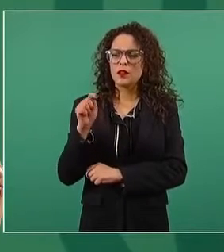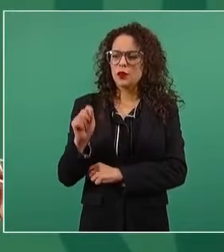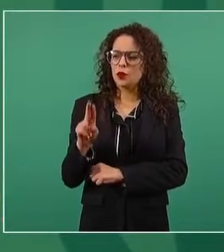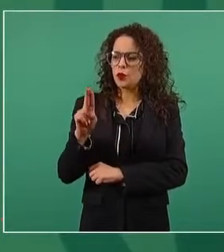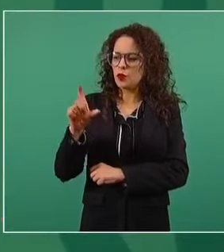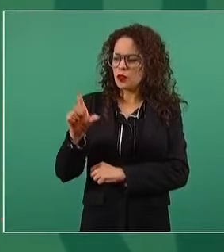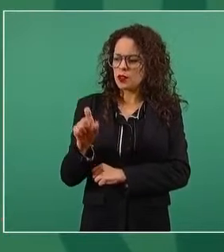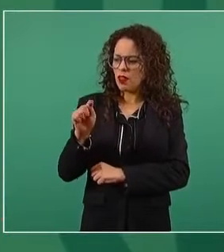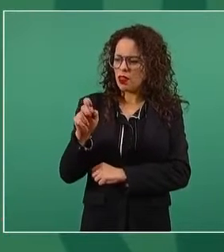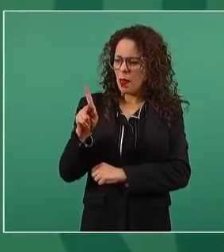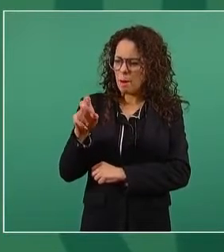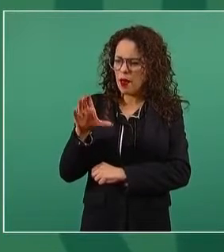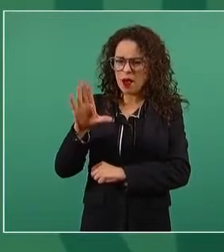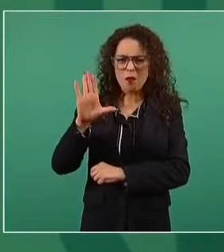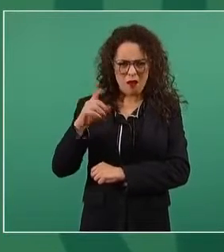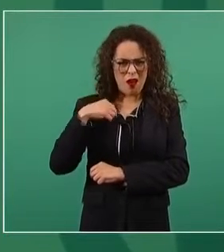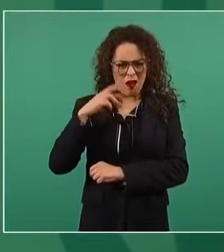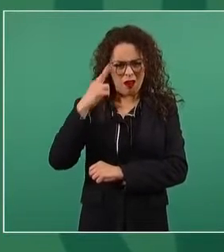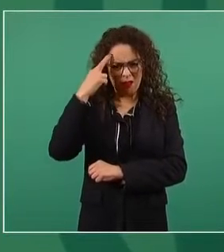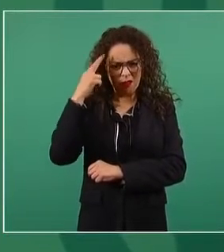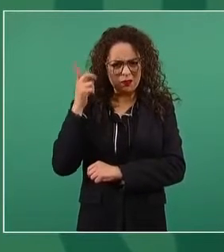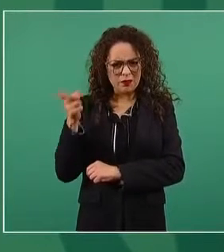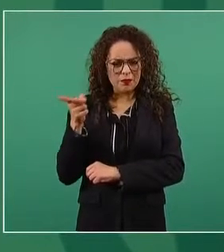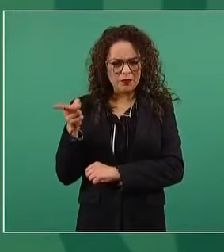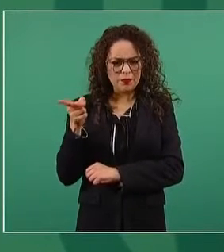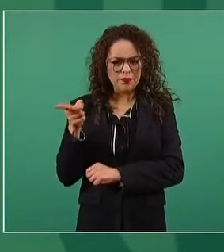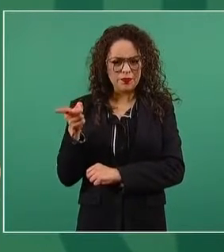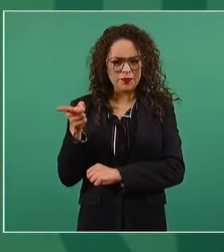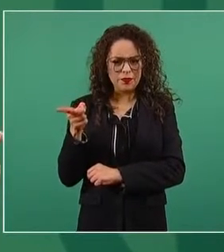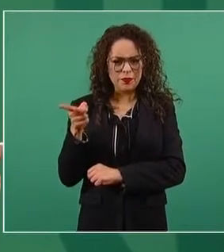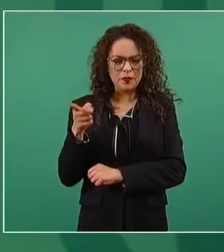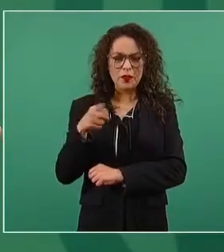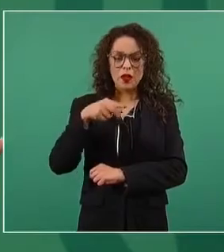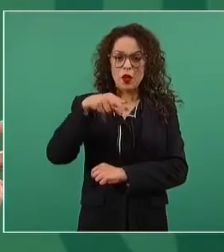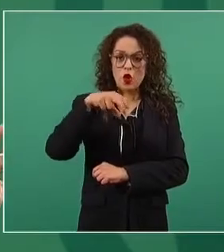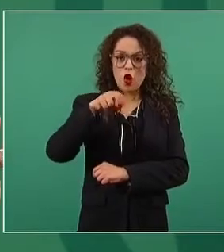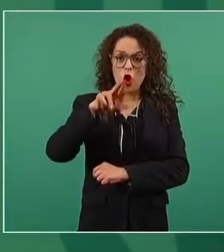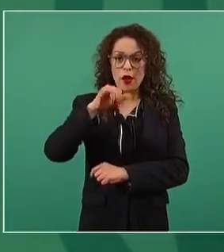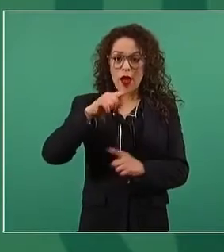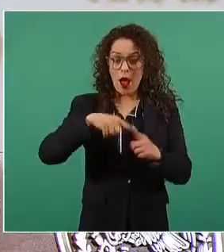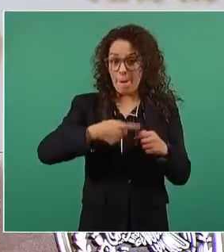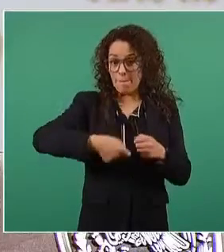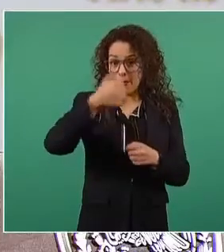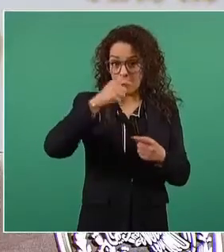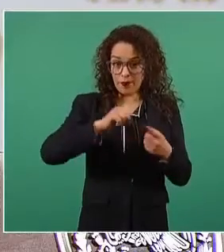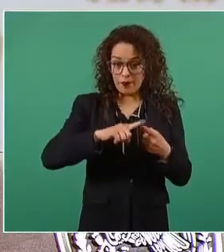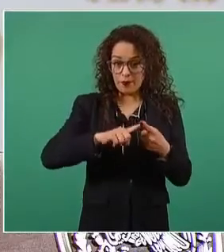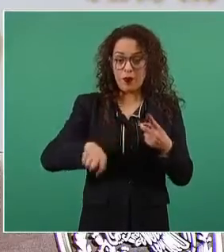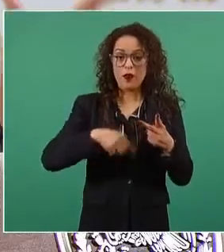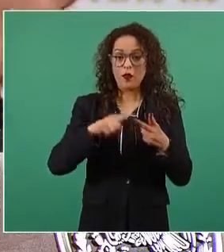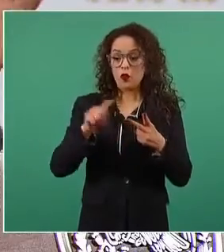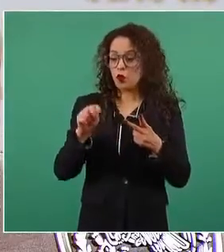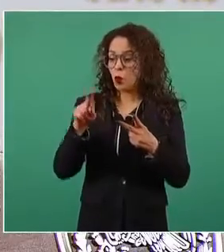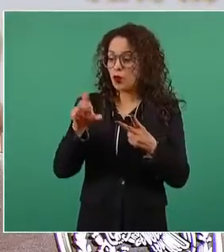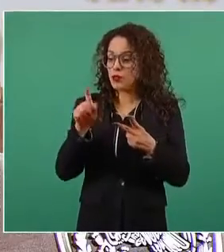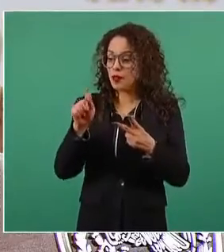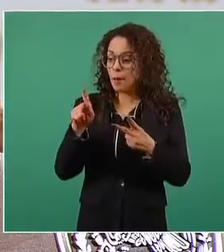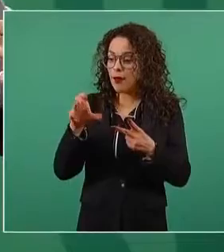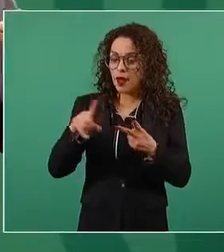Tuxtepec, creo que primero fue La Noria y luego Tuxtepec, el